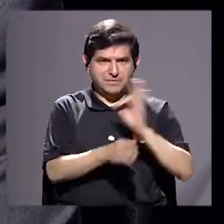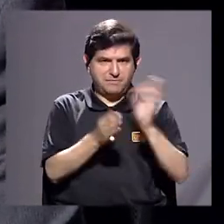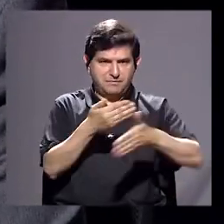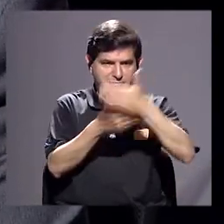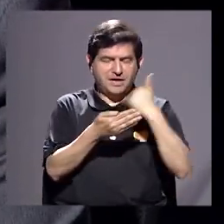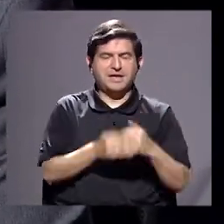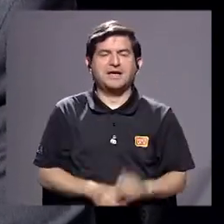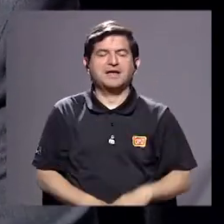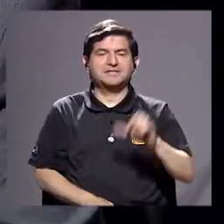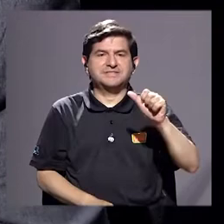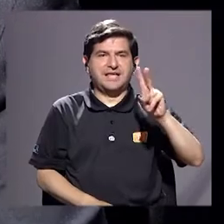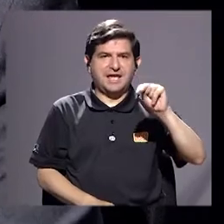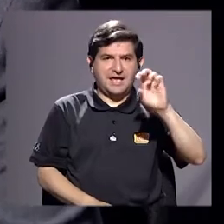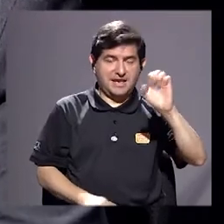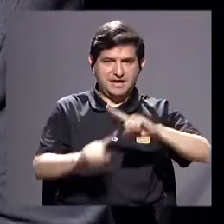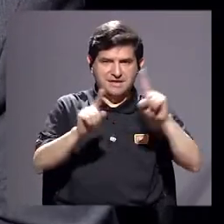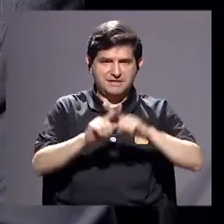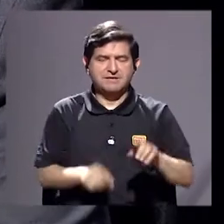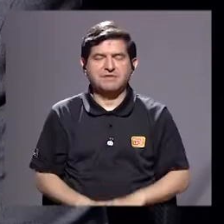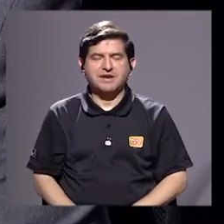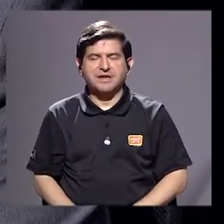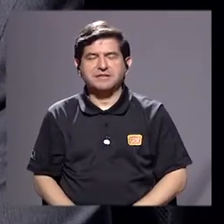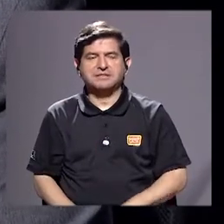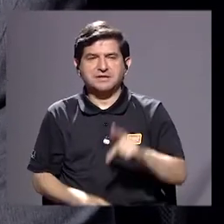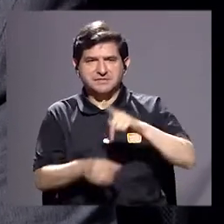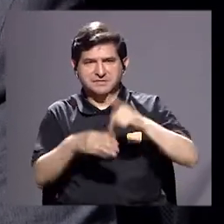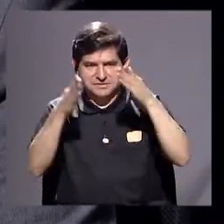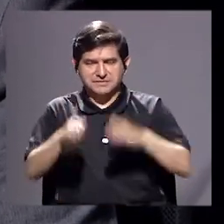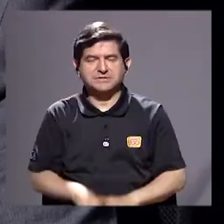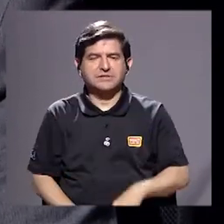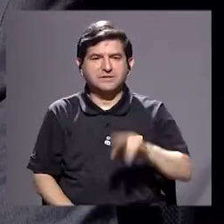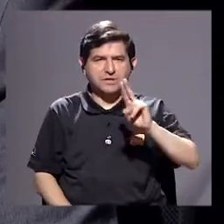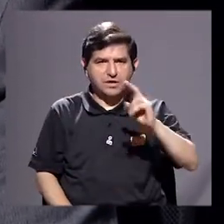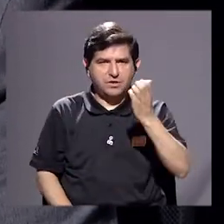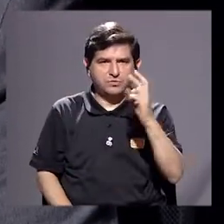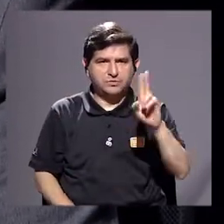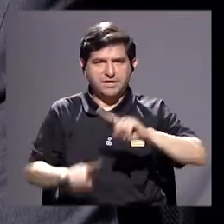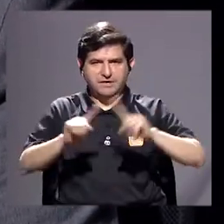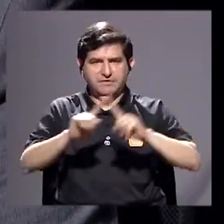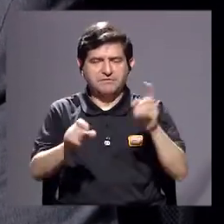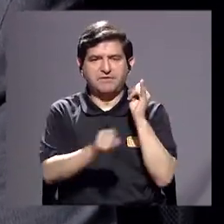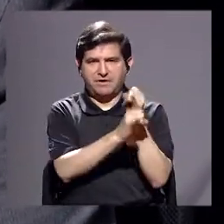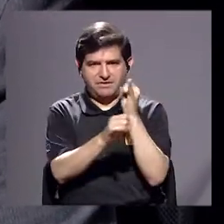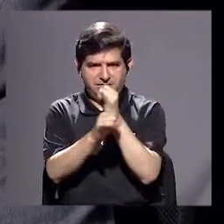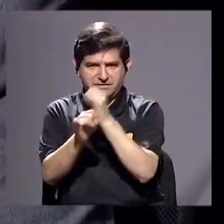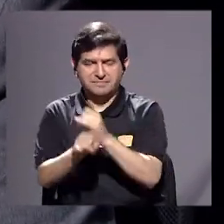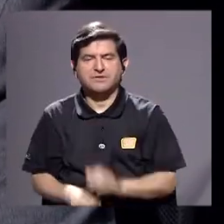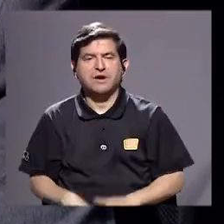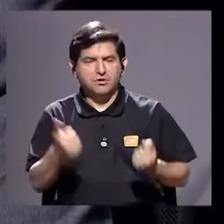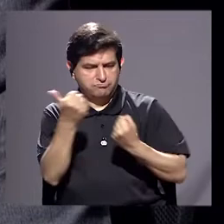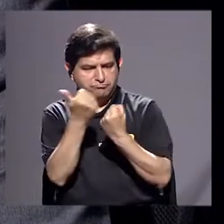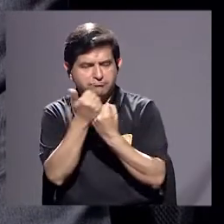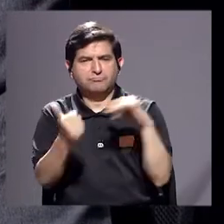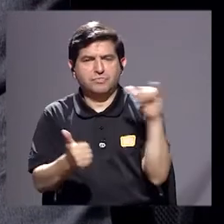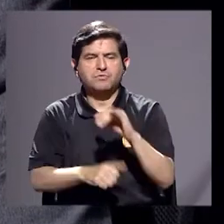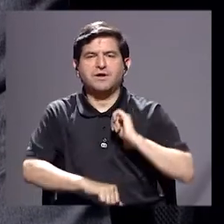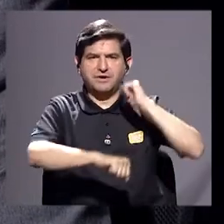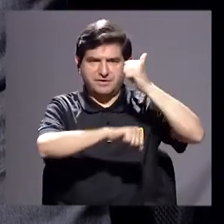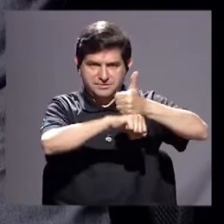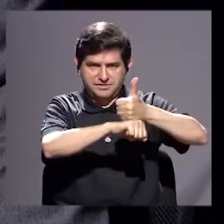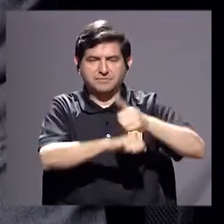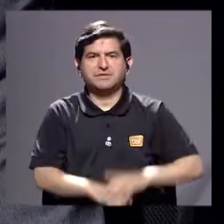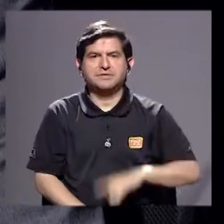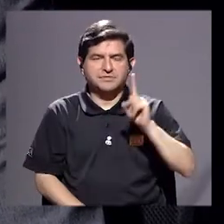cnn con varios actores de la universidad de costa rica y de otras y de otras instituciones pues apoyamos también la creación de un